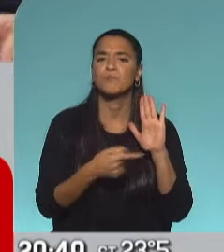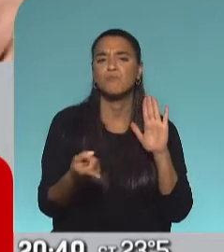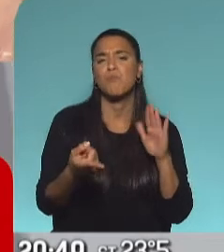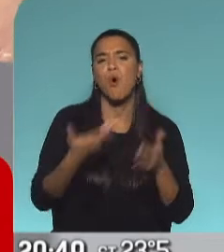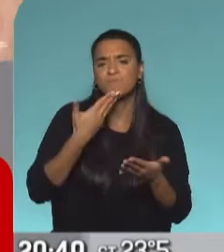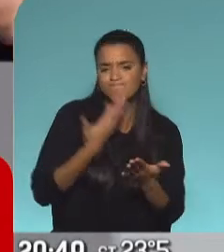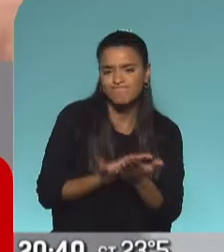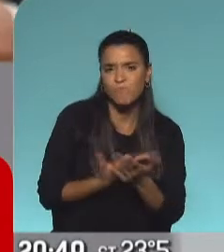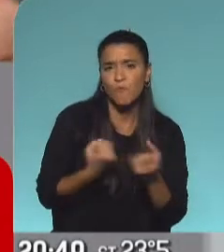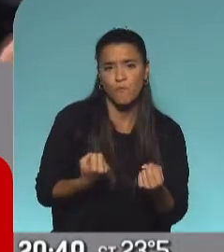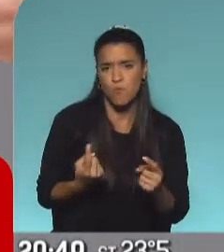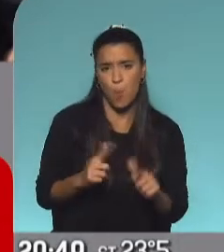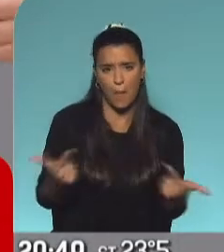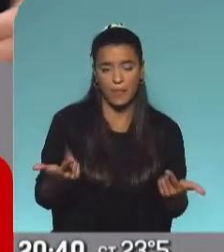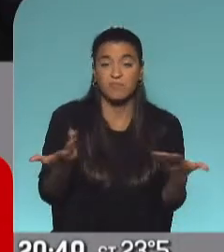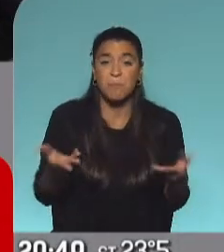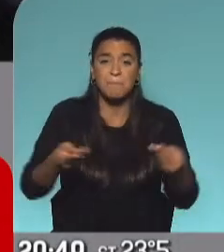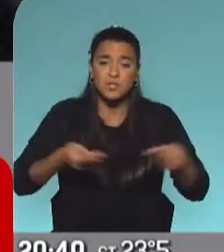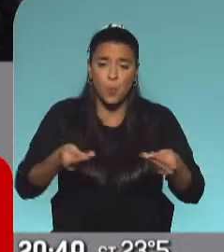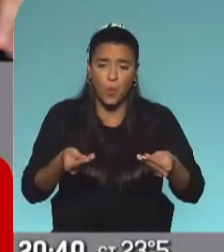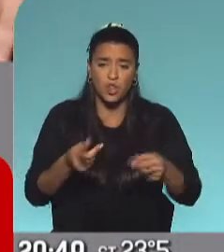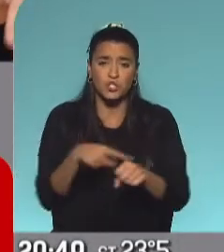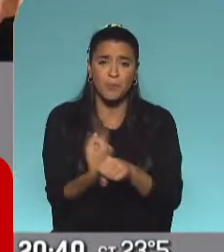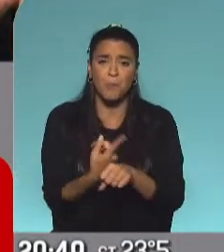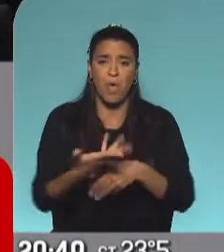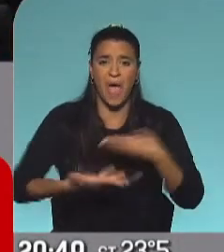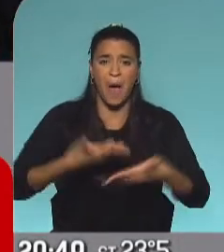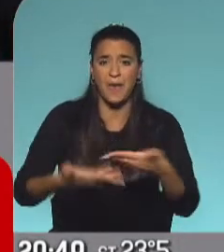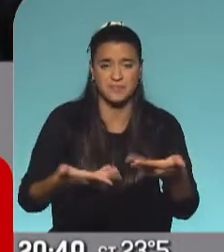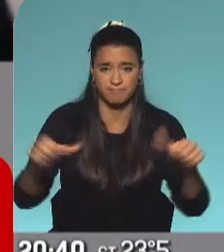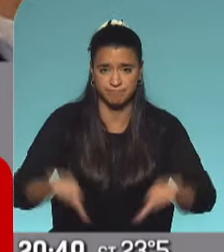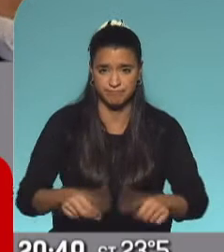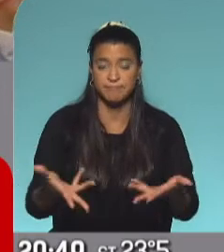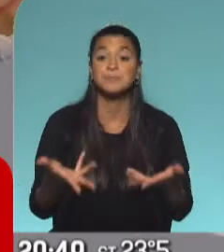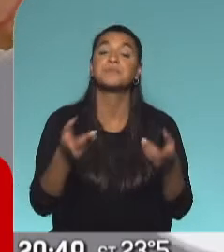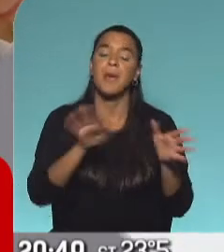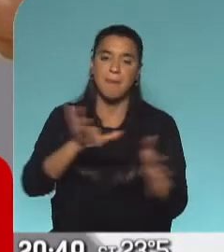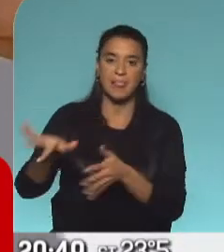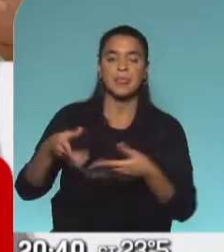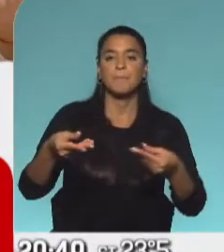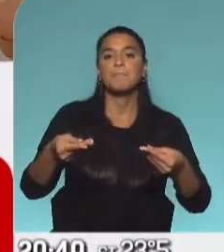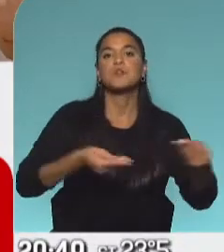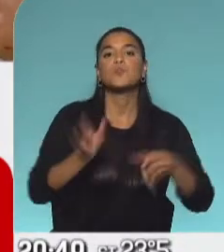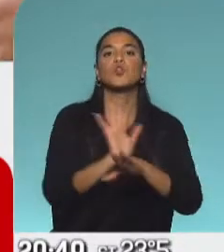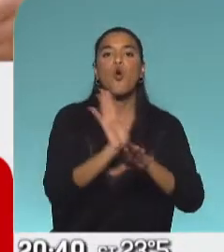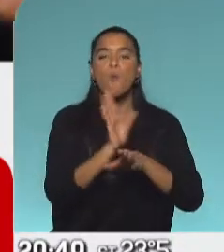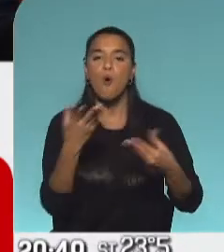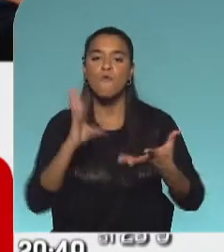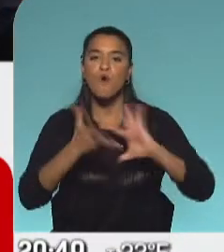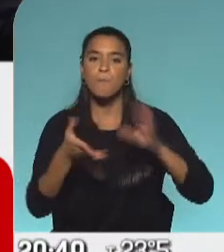infundadas, con lo cual era un presupuesto que con el que no se podía avanzar. Aparte, el presupuesto siempre es la hoja de ruta de un gobierno,